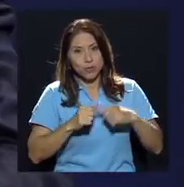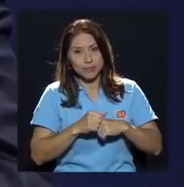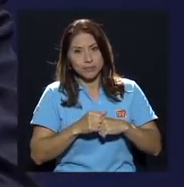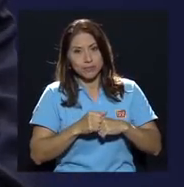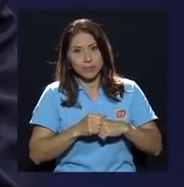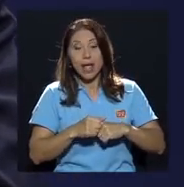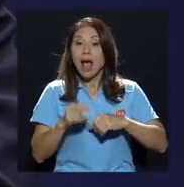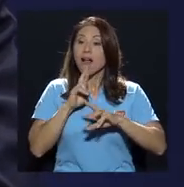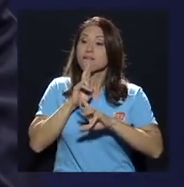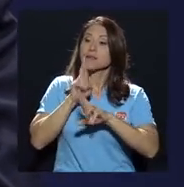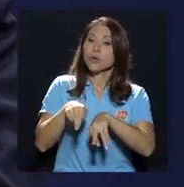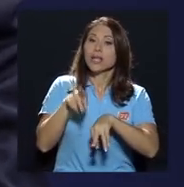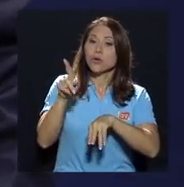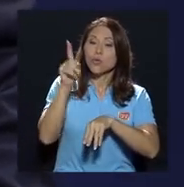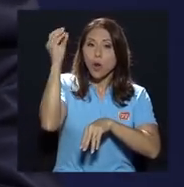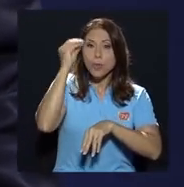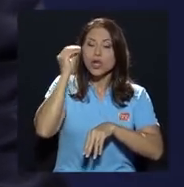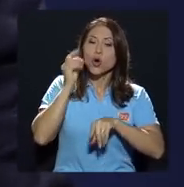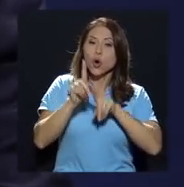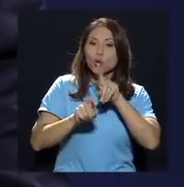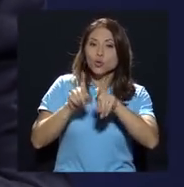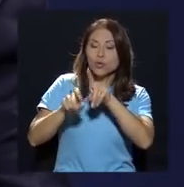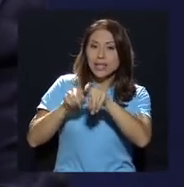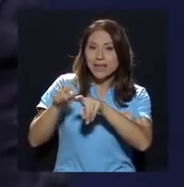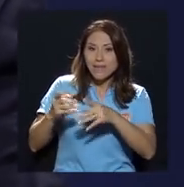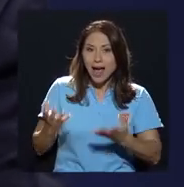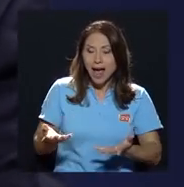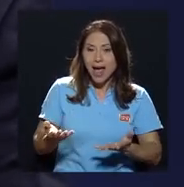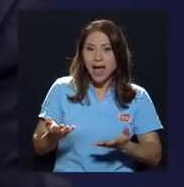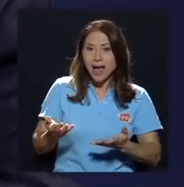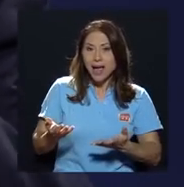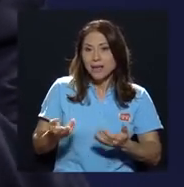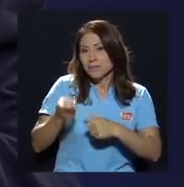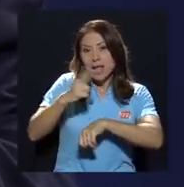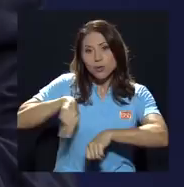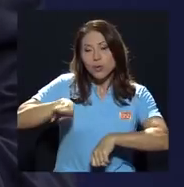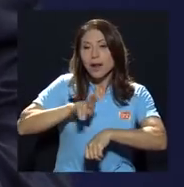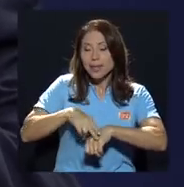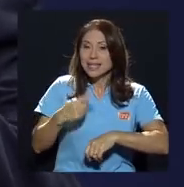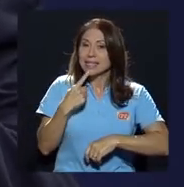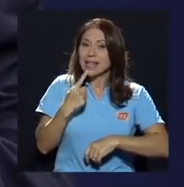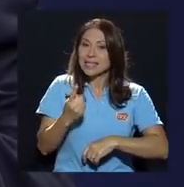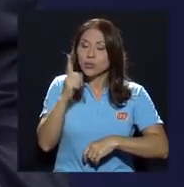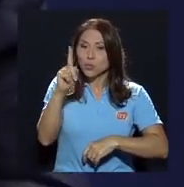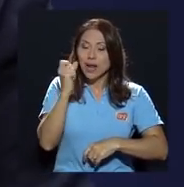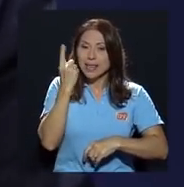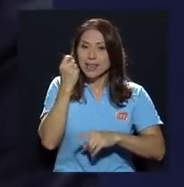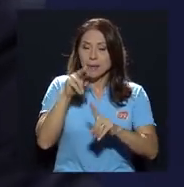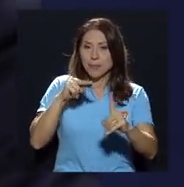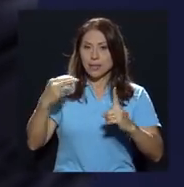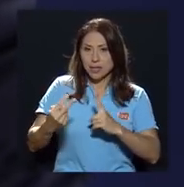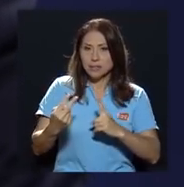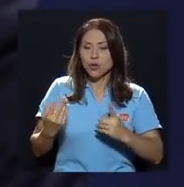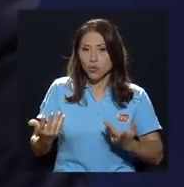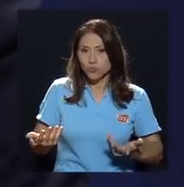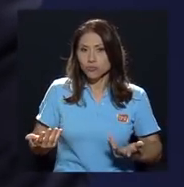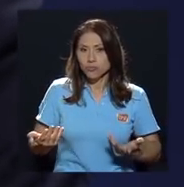y al evacuar una opinión consultiva está naturalmente dando una interpretación